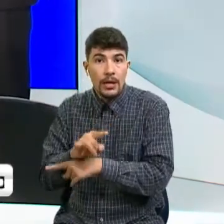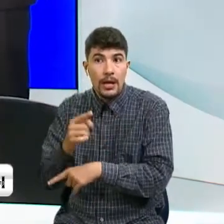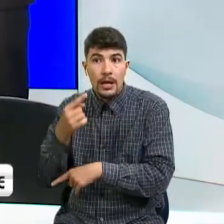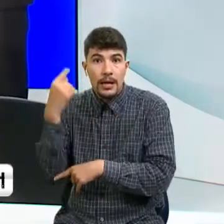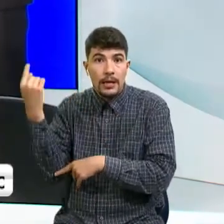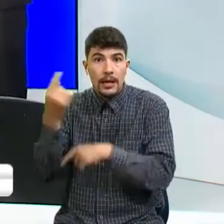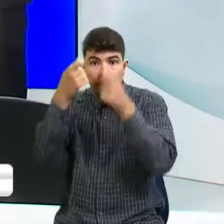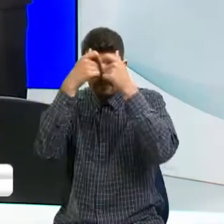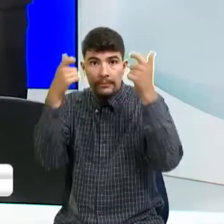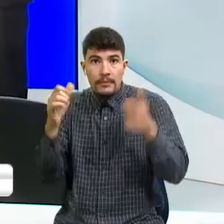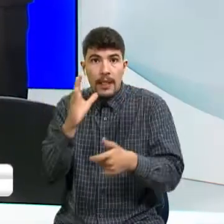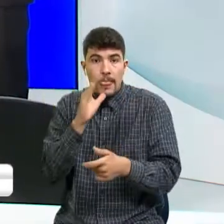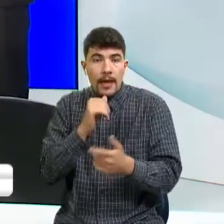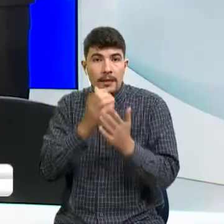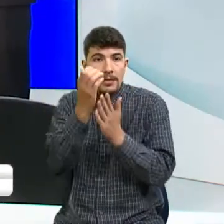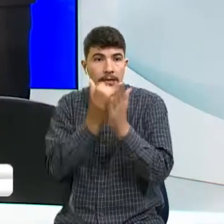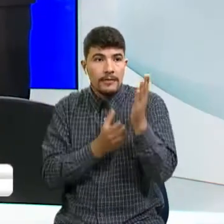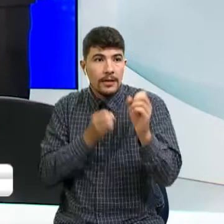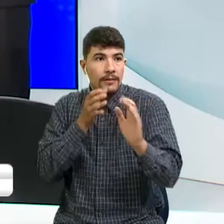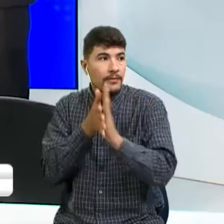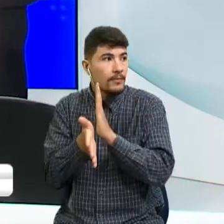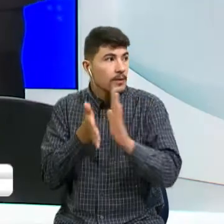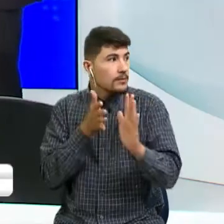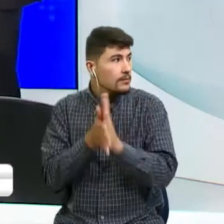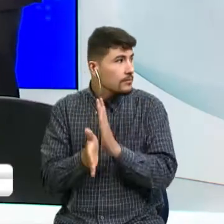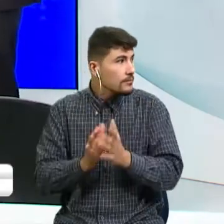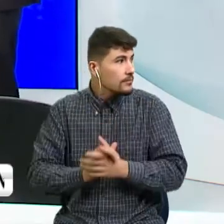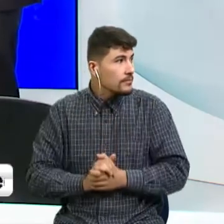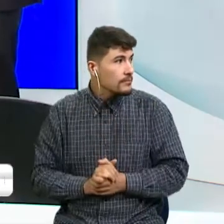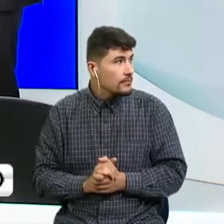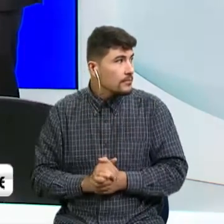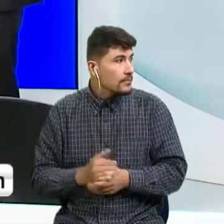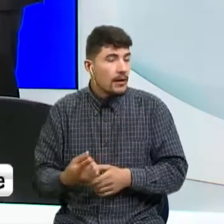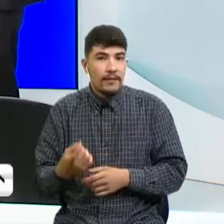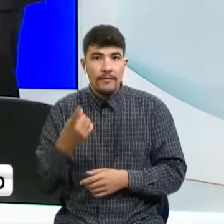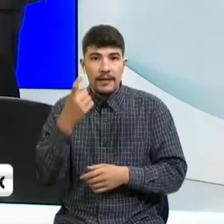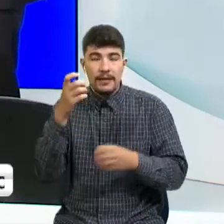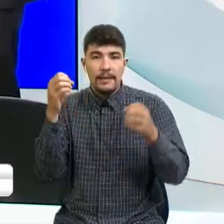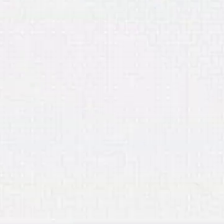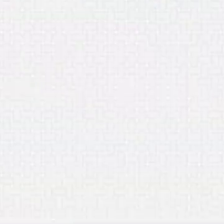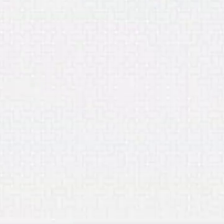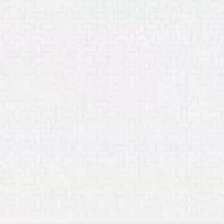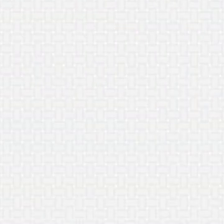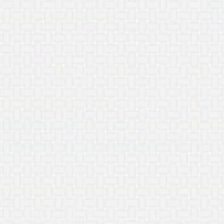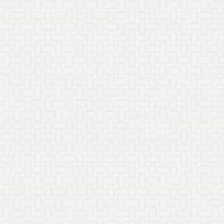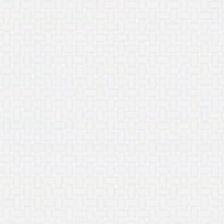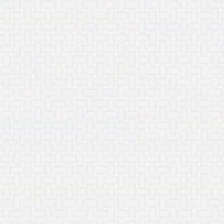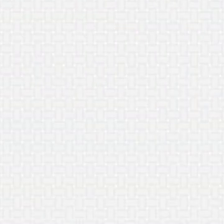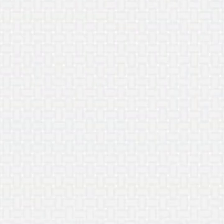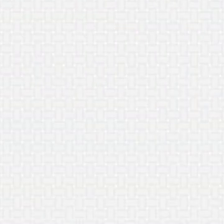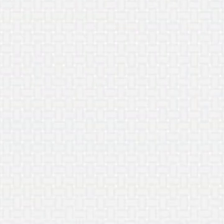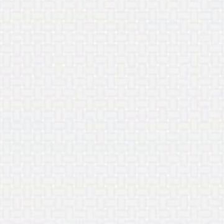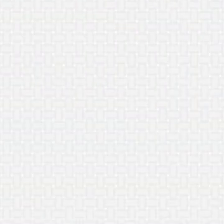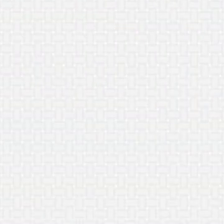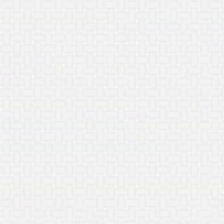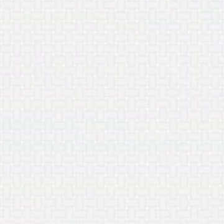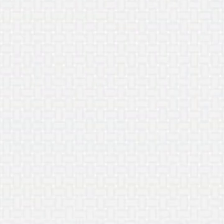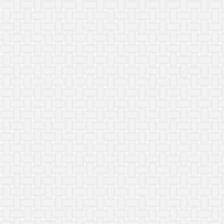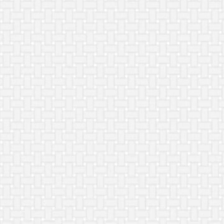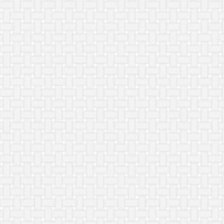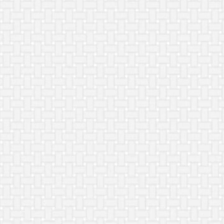esta información son unas cifras que envían pero todavía falta ser verificadas no es una información que ángel antro punto